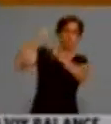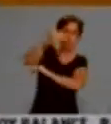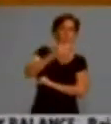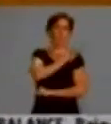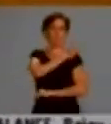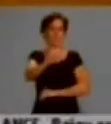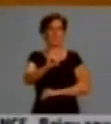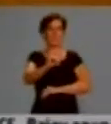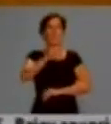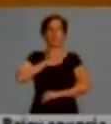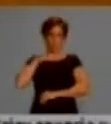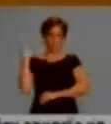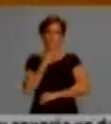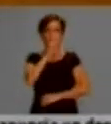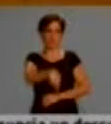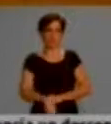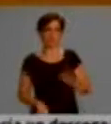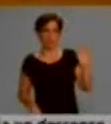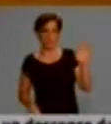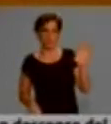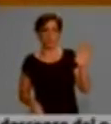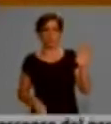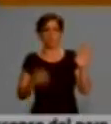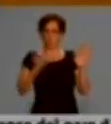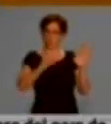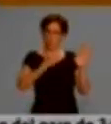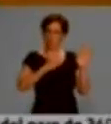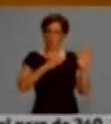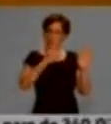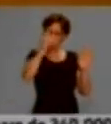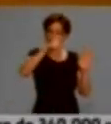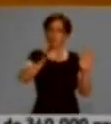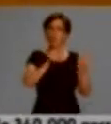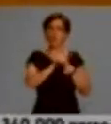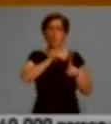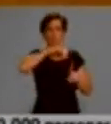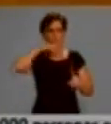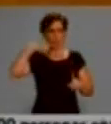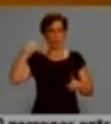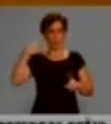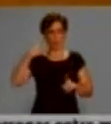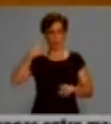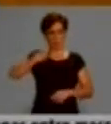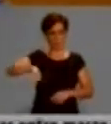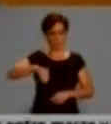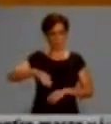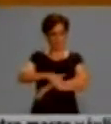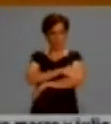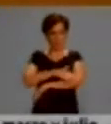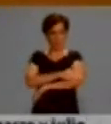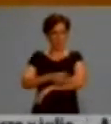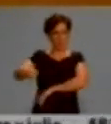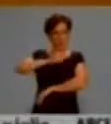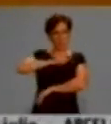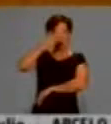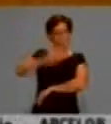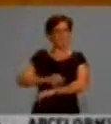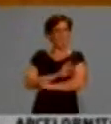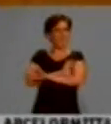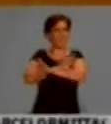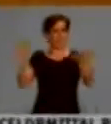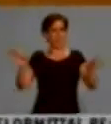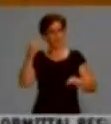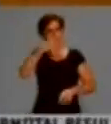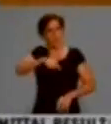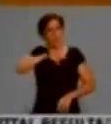nuestras. Supongo que es doloroso saber que a todo un presidente del Gobierno no le cree ya nadie. Pero,